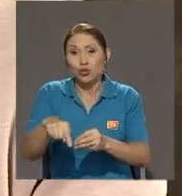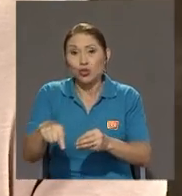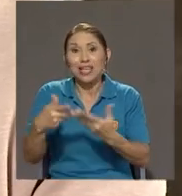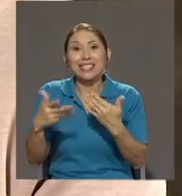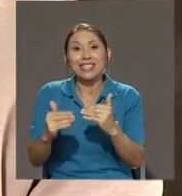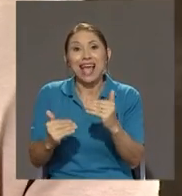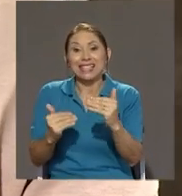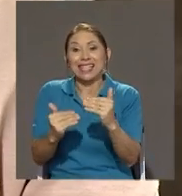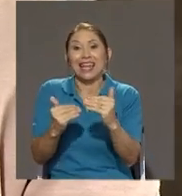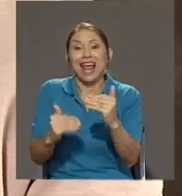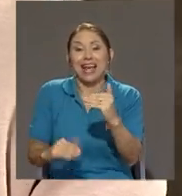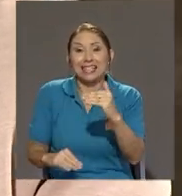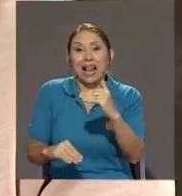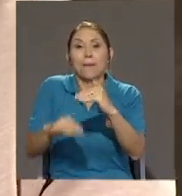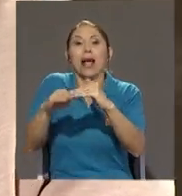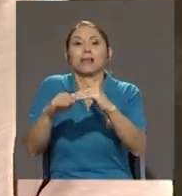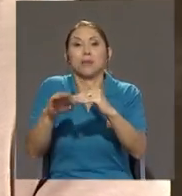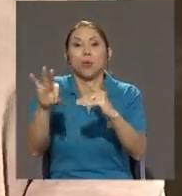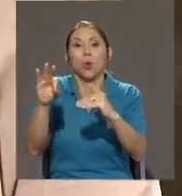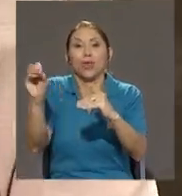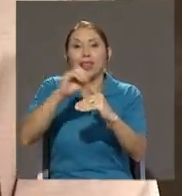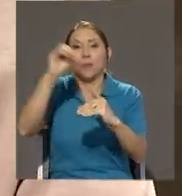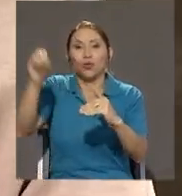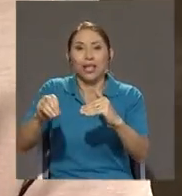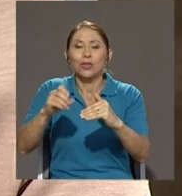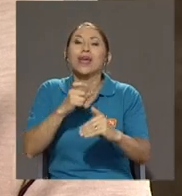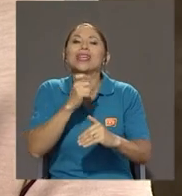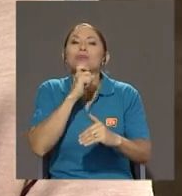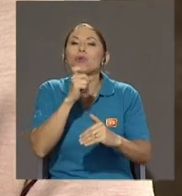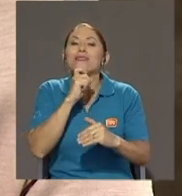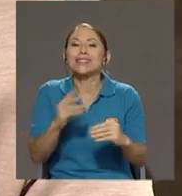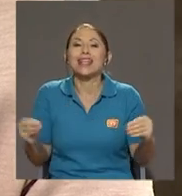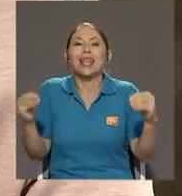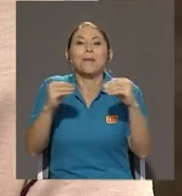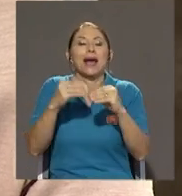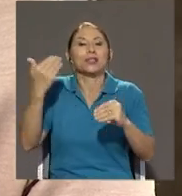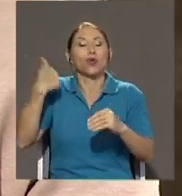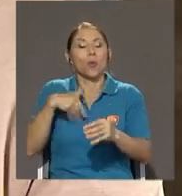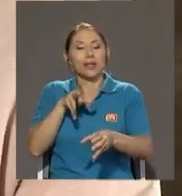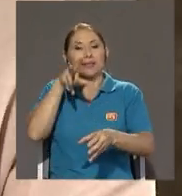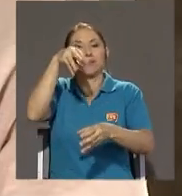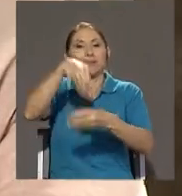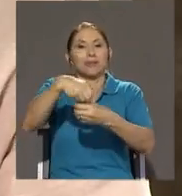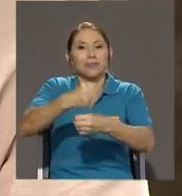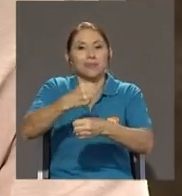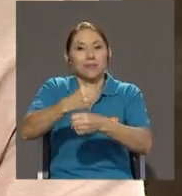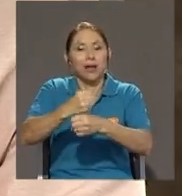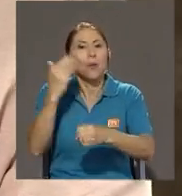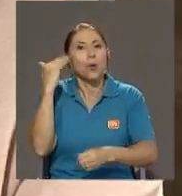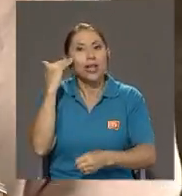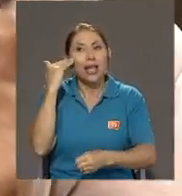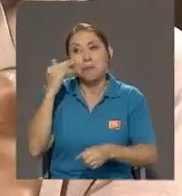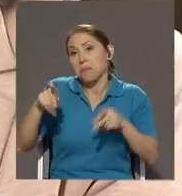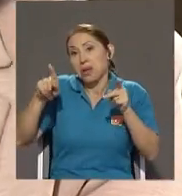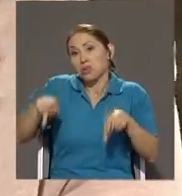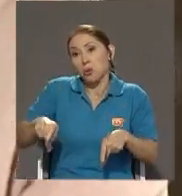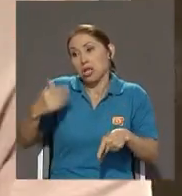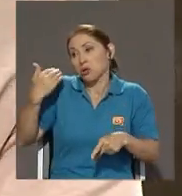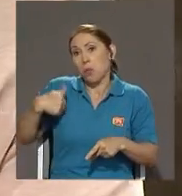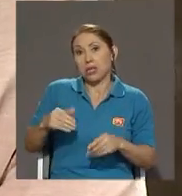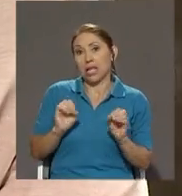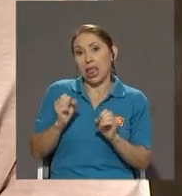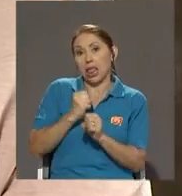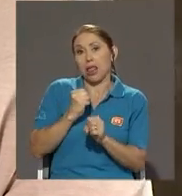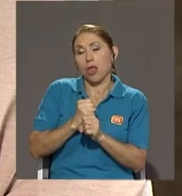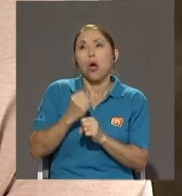máximo, 90%. Es muy difícil que más hombres se incorporen a la fuerza laboral. ¿Por qué? Porque los que no están son por condiciones de enfermedad